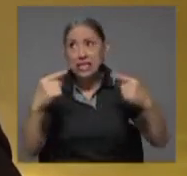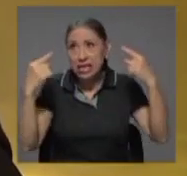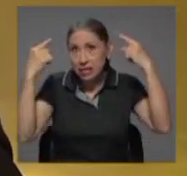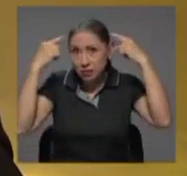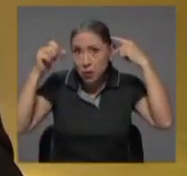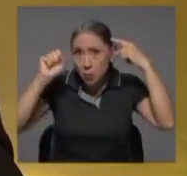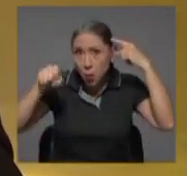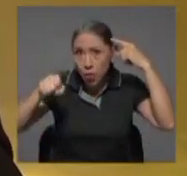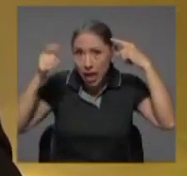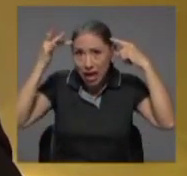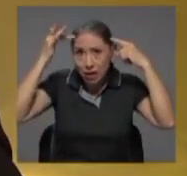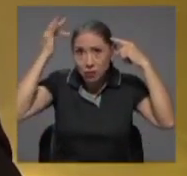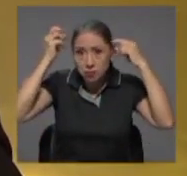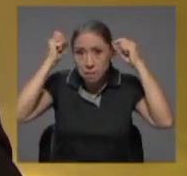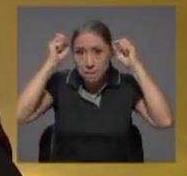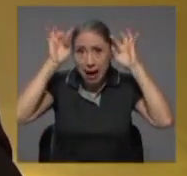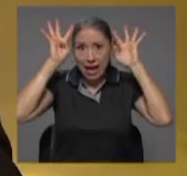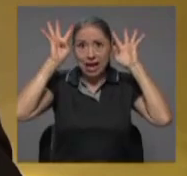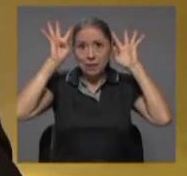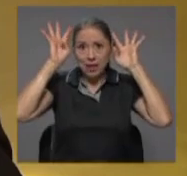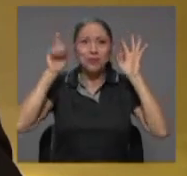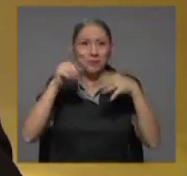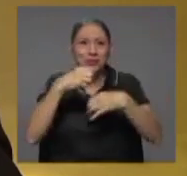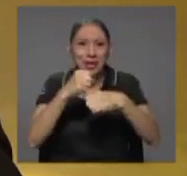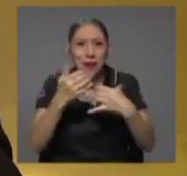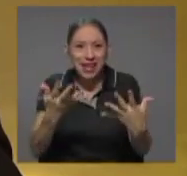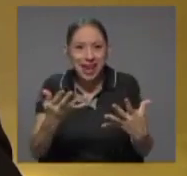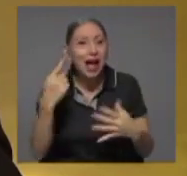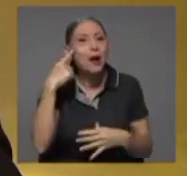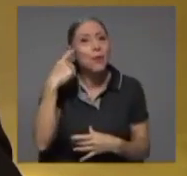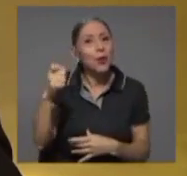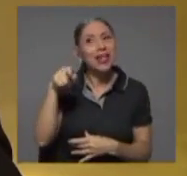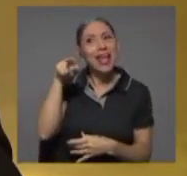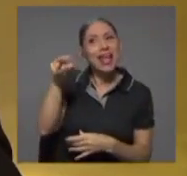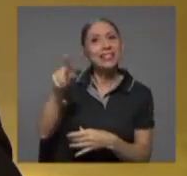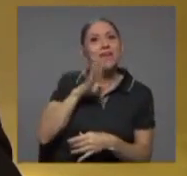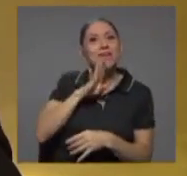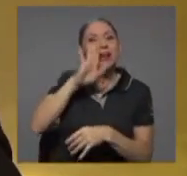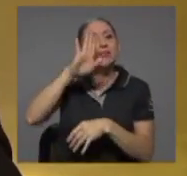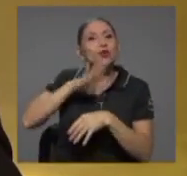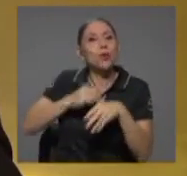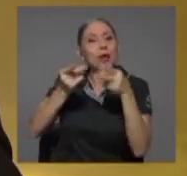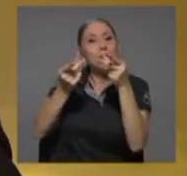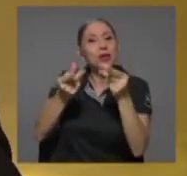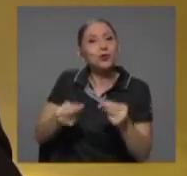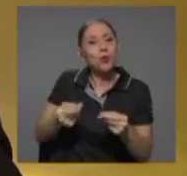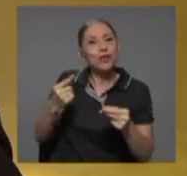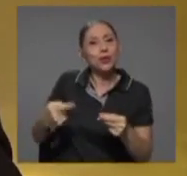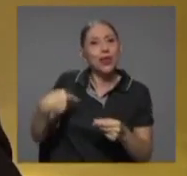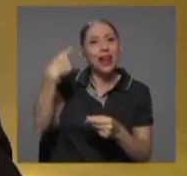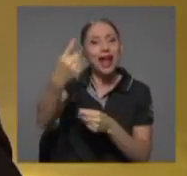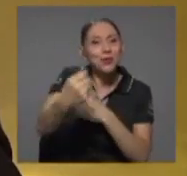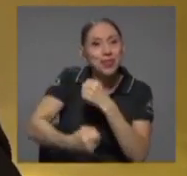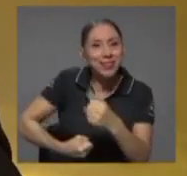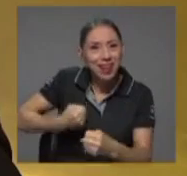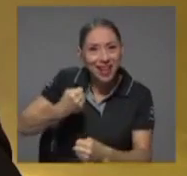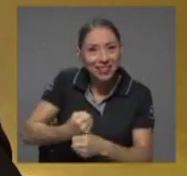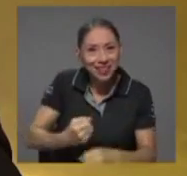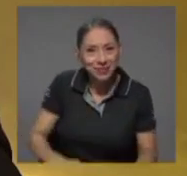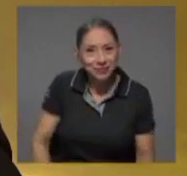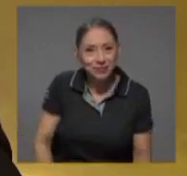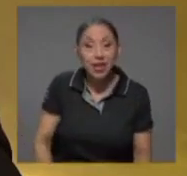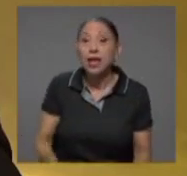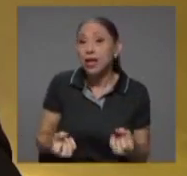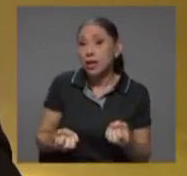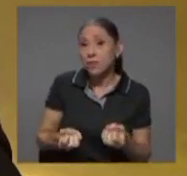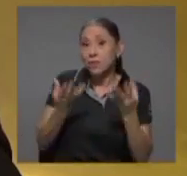pararía, porque va a hablar del presupuesto del año entrante. Y muchas de